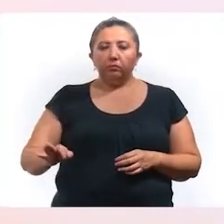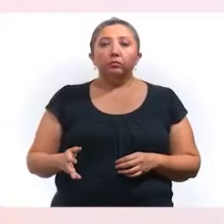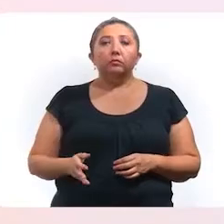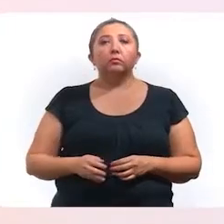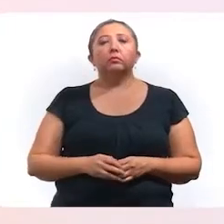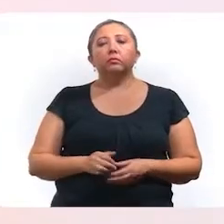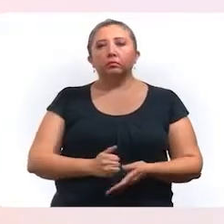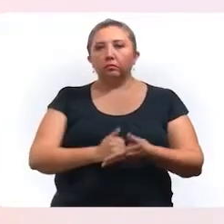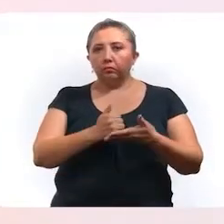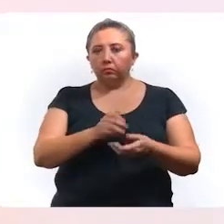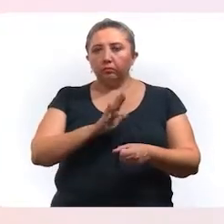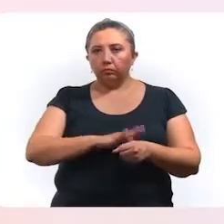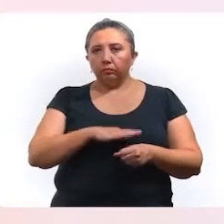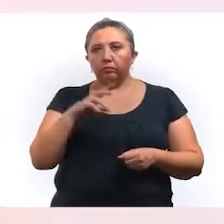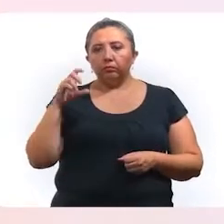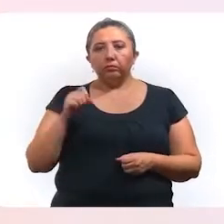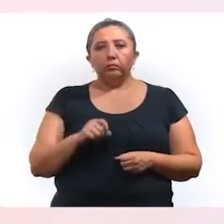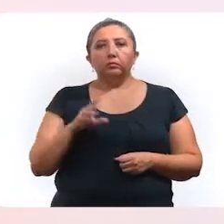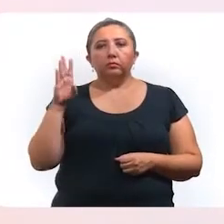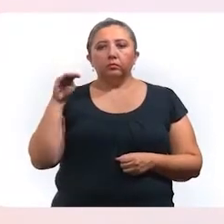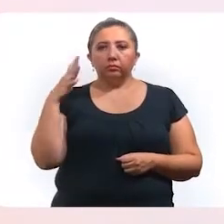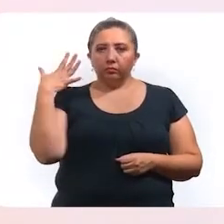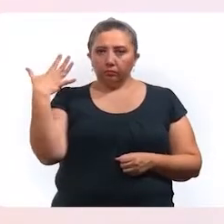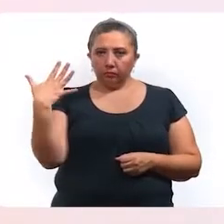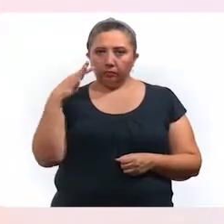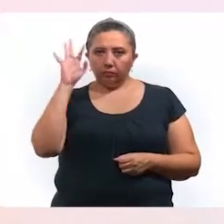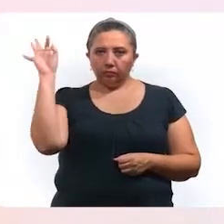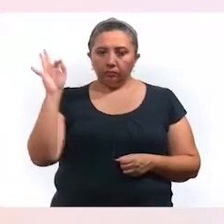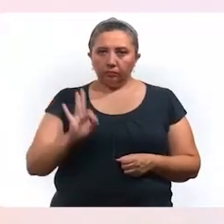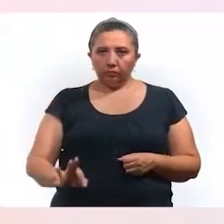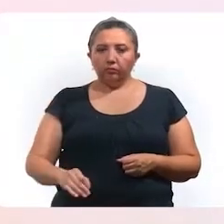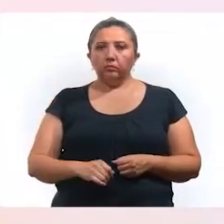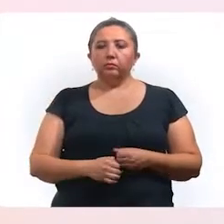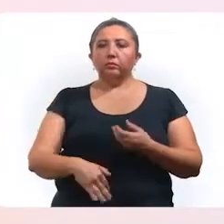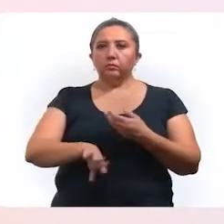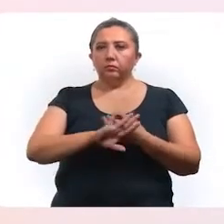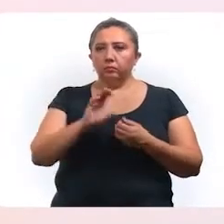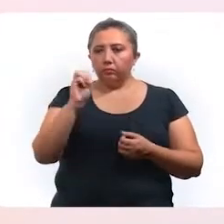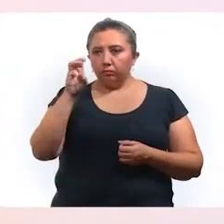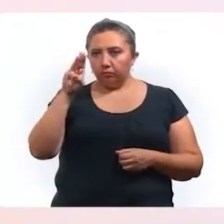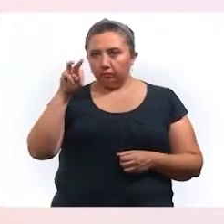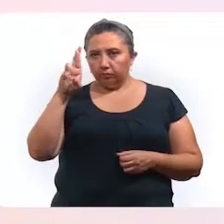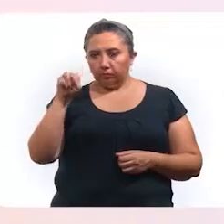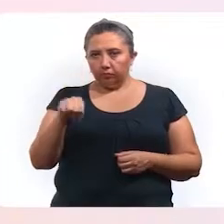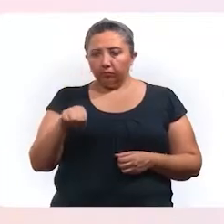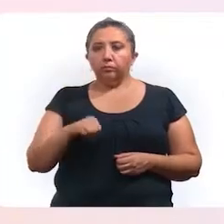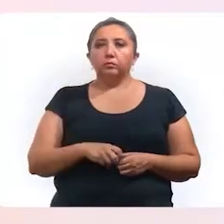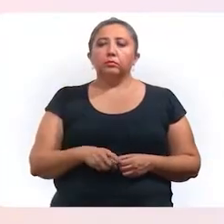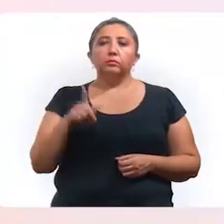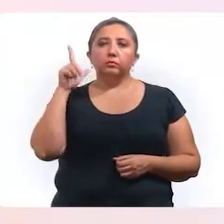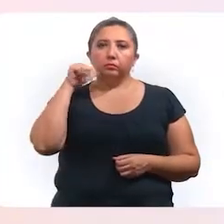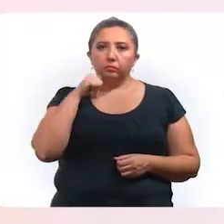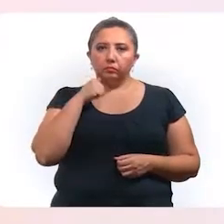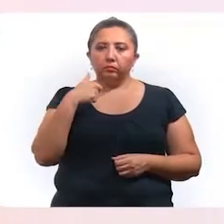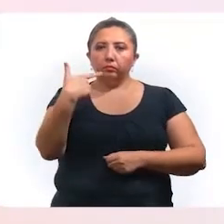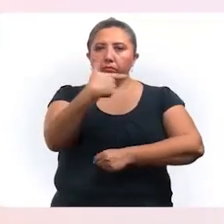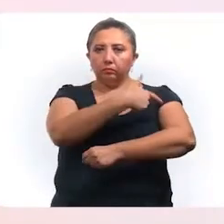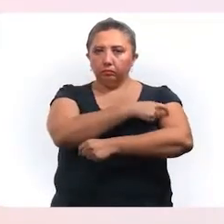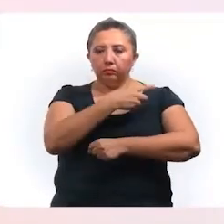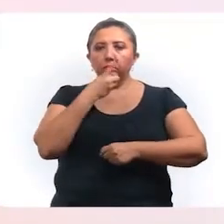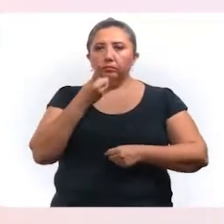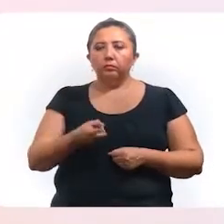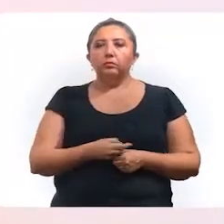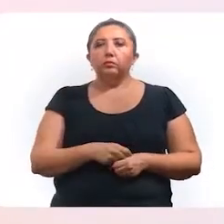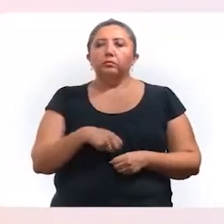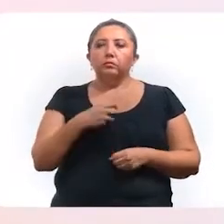una cobertura de hasta el 95% contra Omicron. A partir de mañana se aplicará la